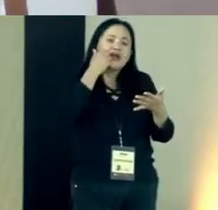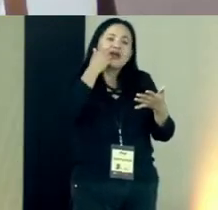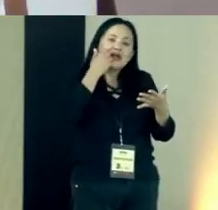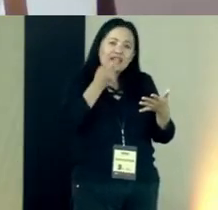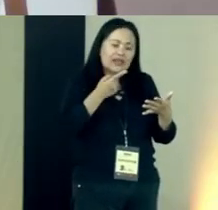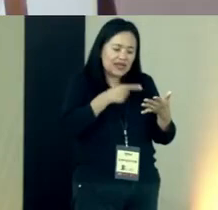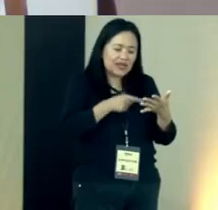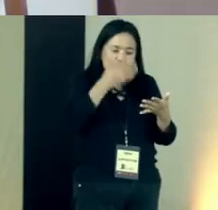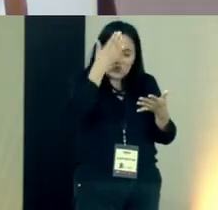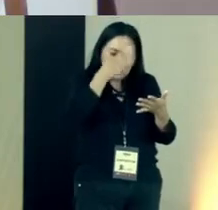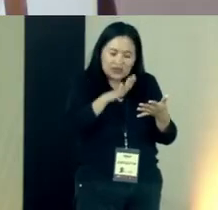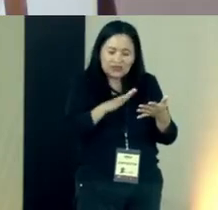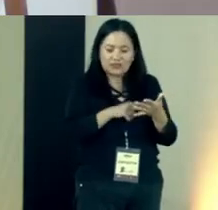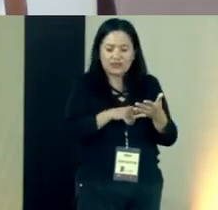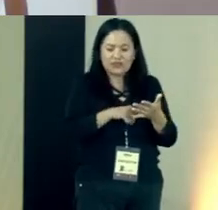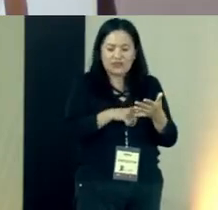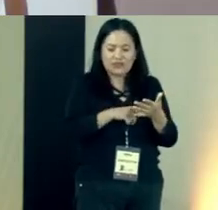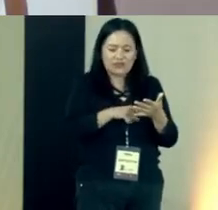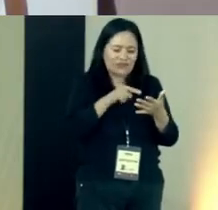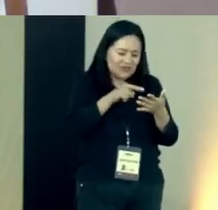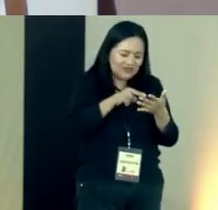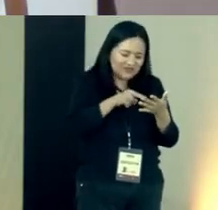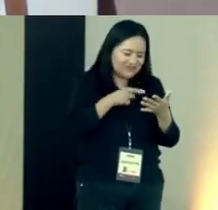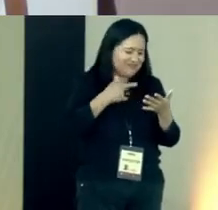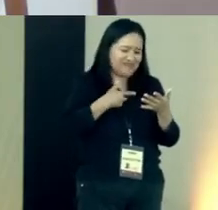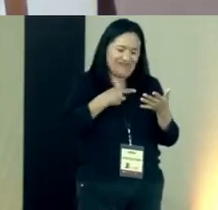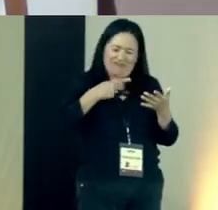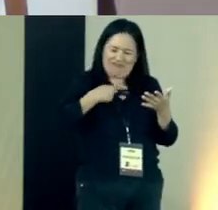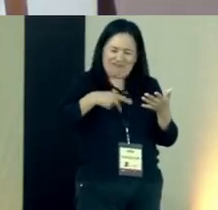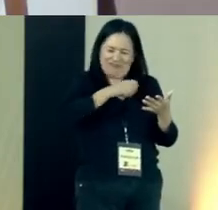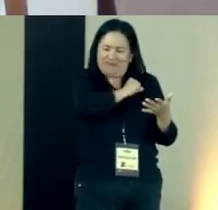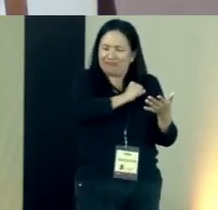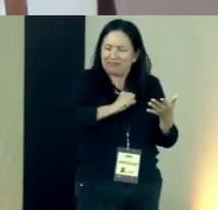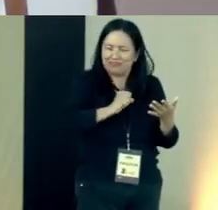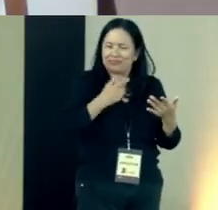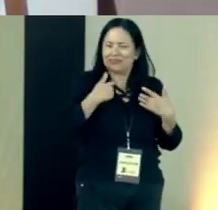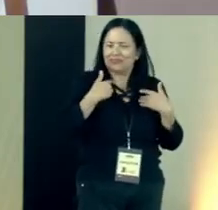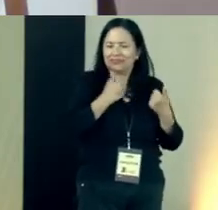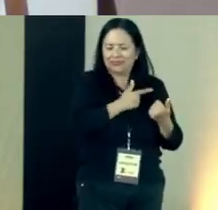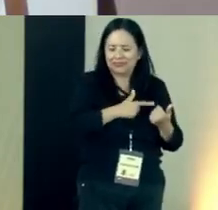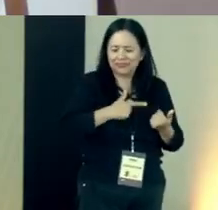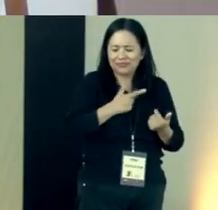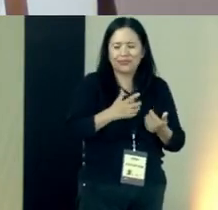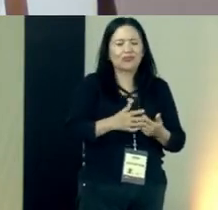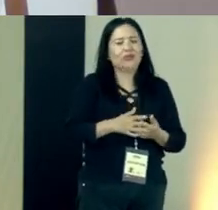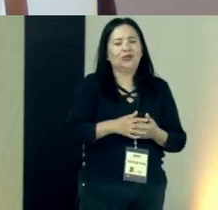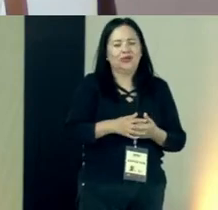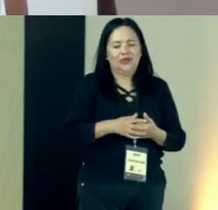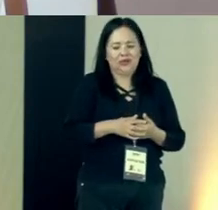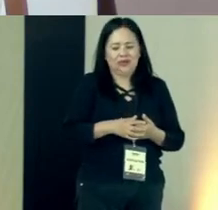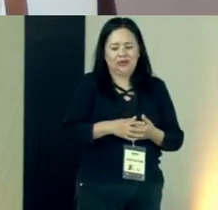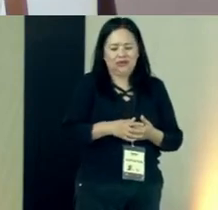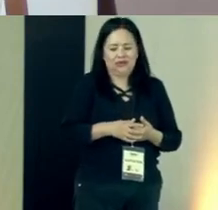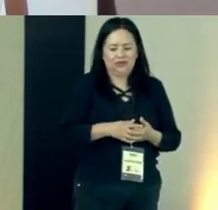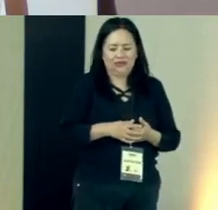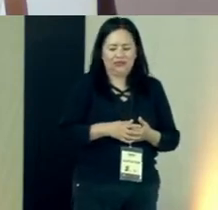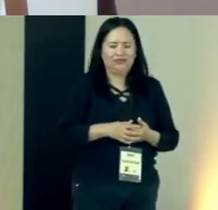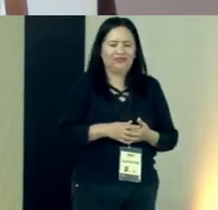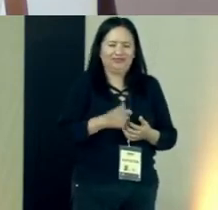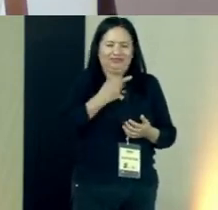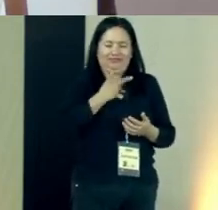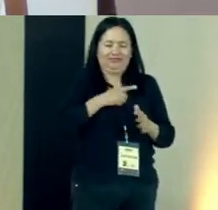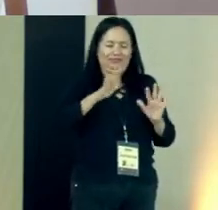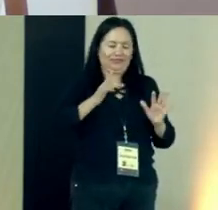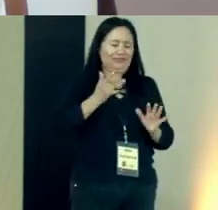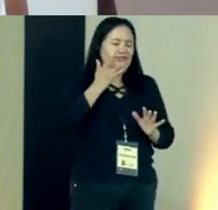que tú seas cómplice de esos narradores, pero esos narradores muchas veces son horribles, son personas espantosas o son unos seres frívolos de la